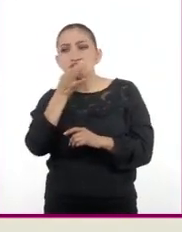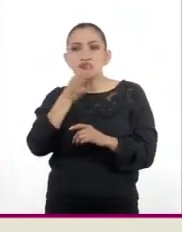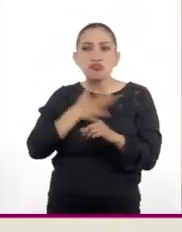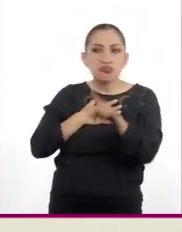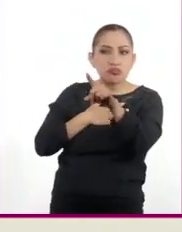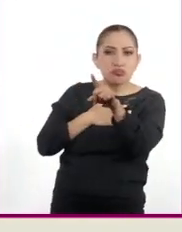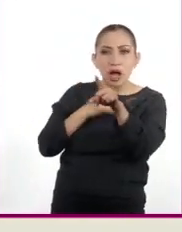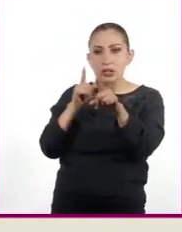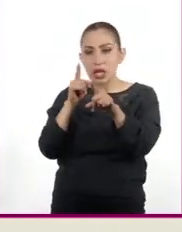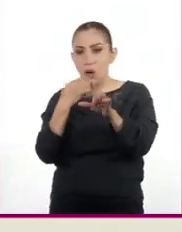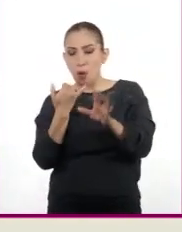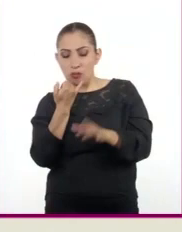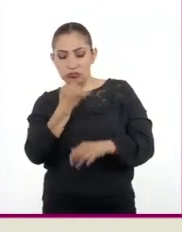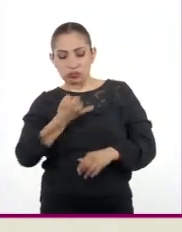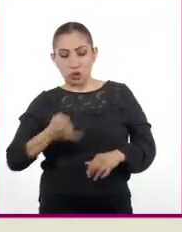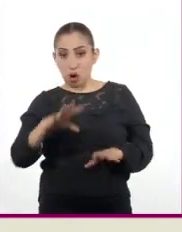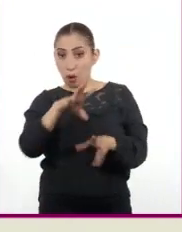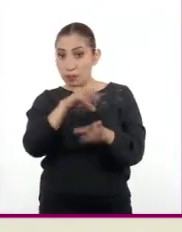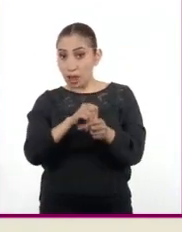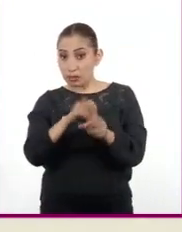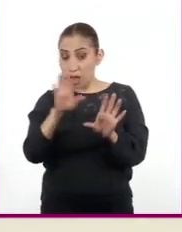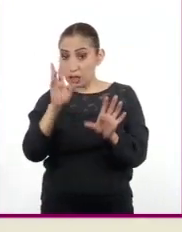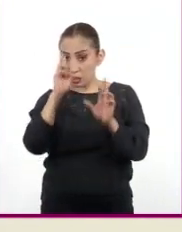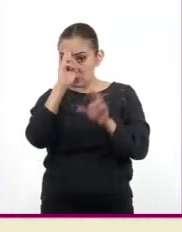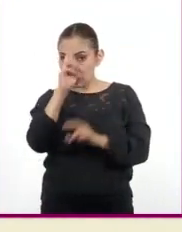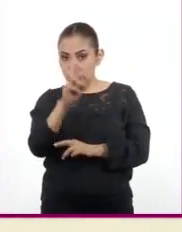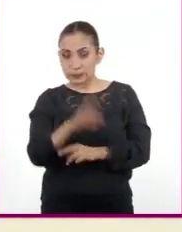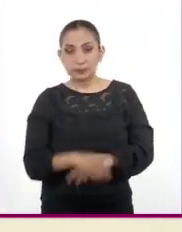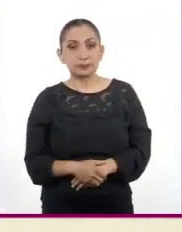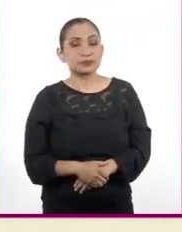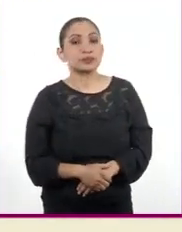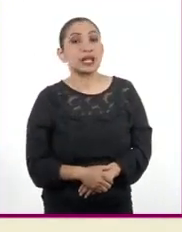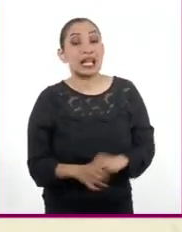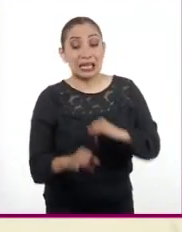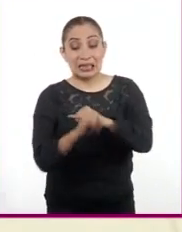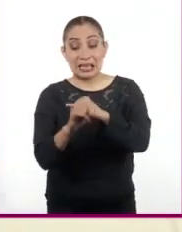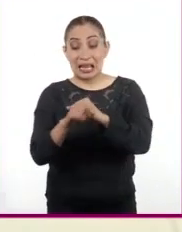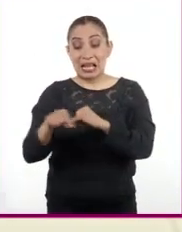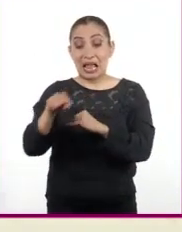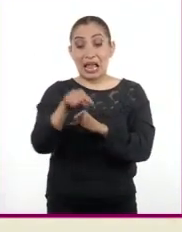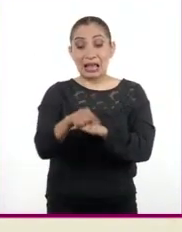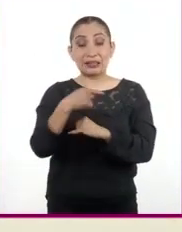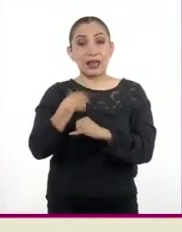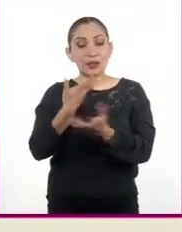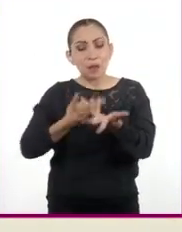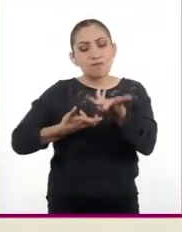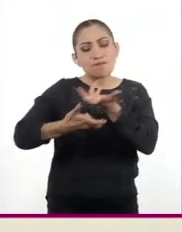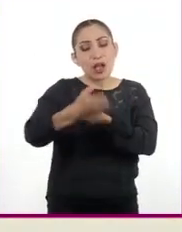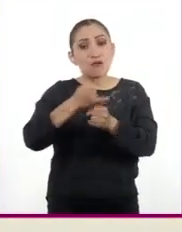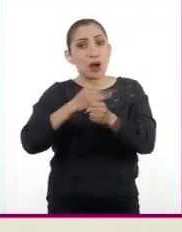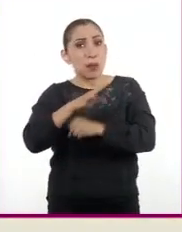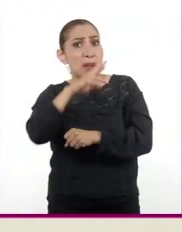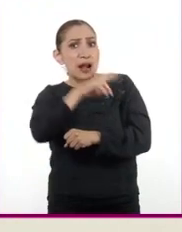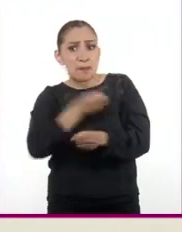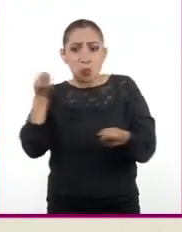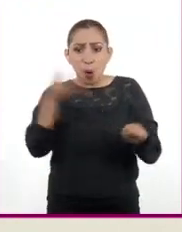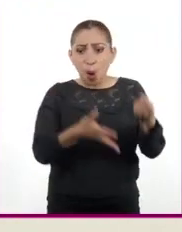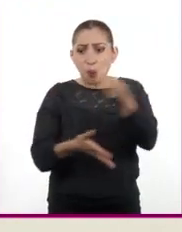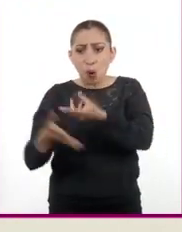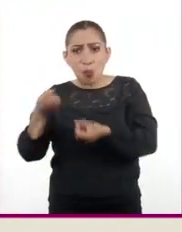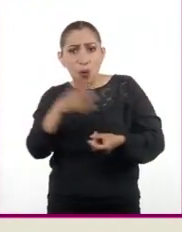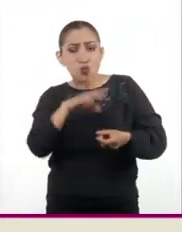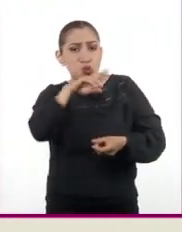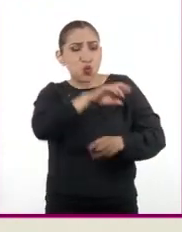ésta sea objetiva, completa y respetuosa. Las redes sociales permiten que el intercambio de información sea más rápido,